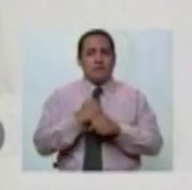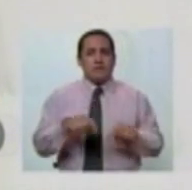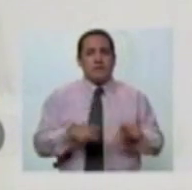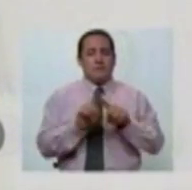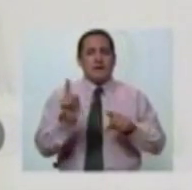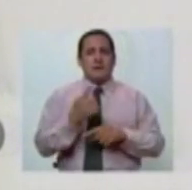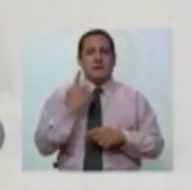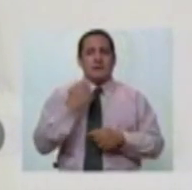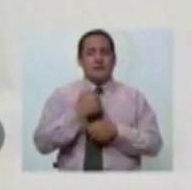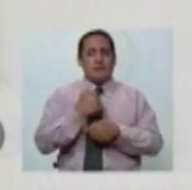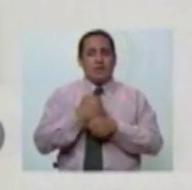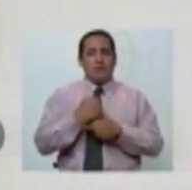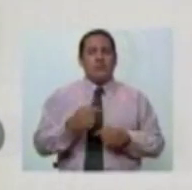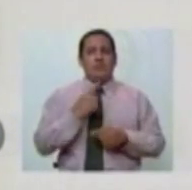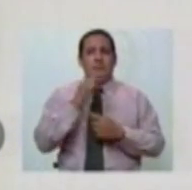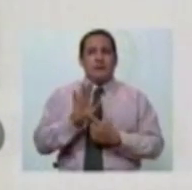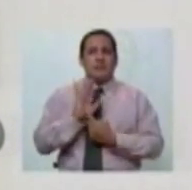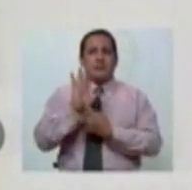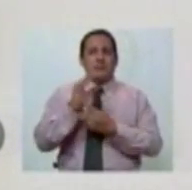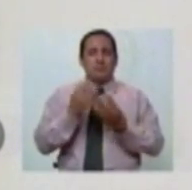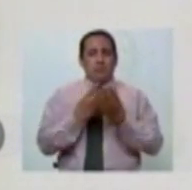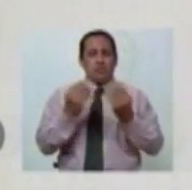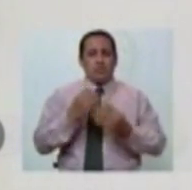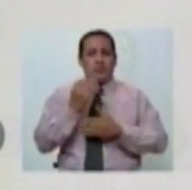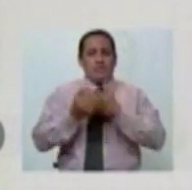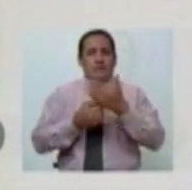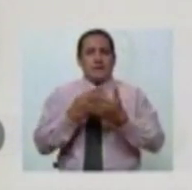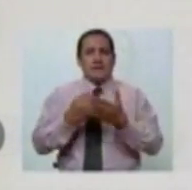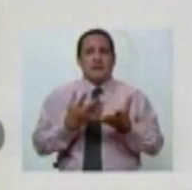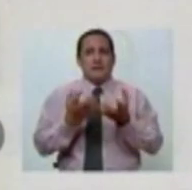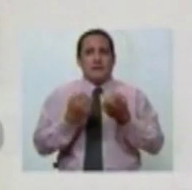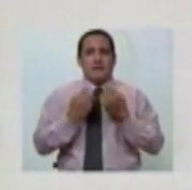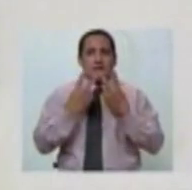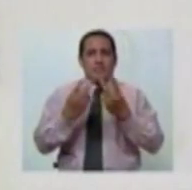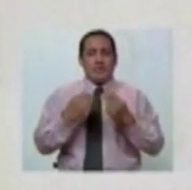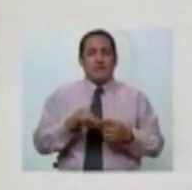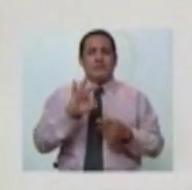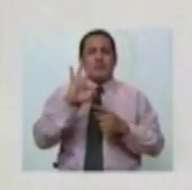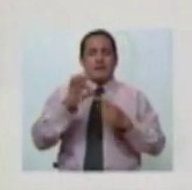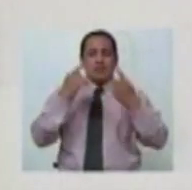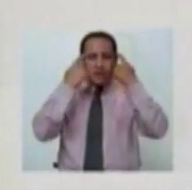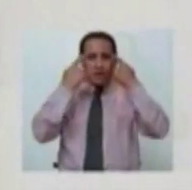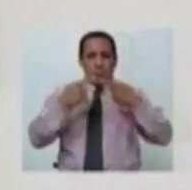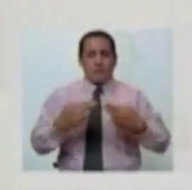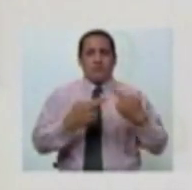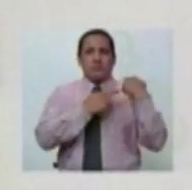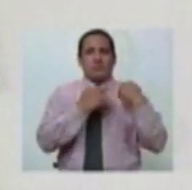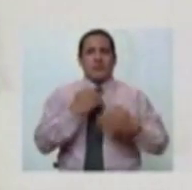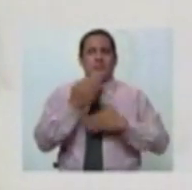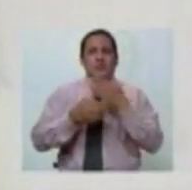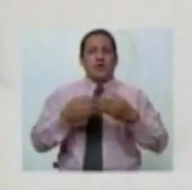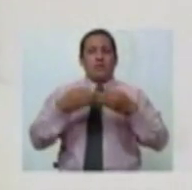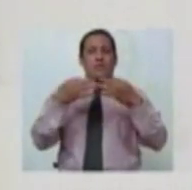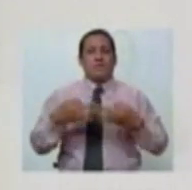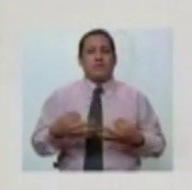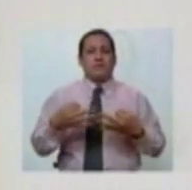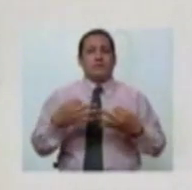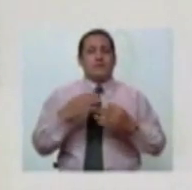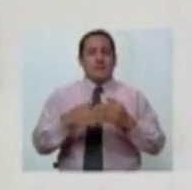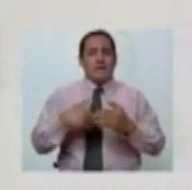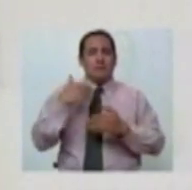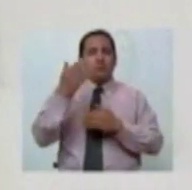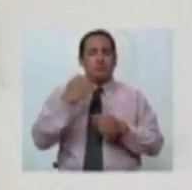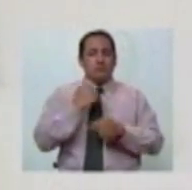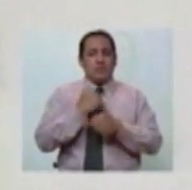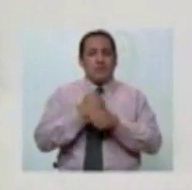las organizaciones de empleadores formulan observaciones, de tal manera que se tienen las tres visiones en relación a la aplicación y cumplimiento.